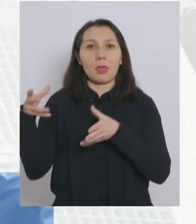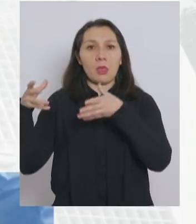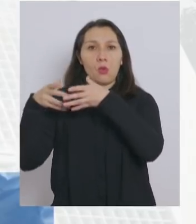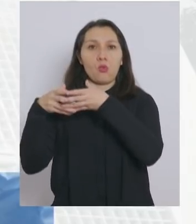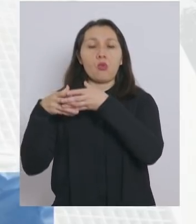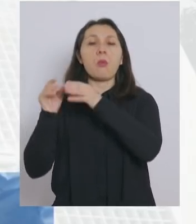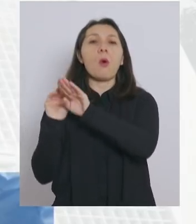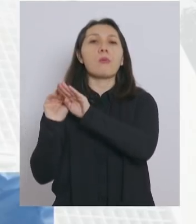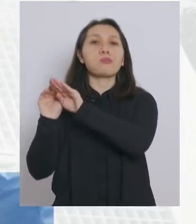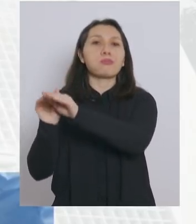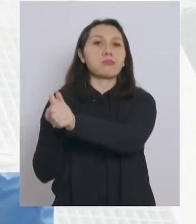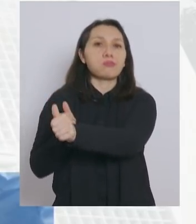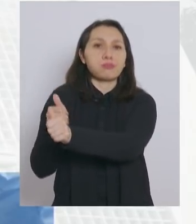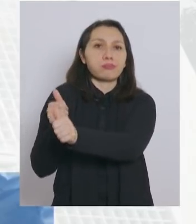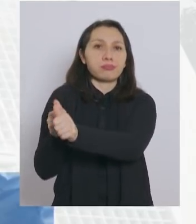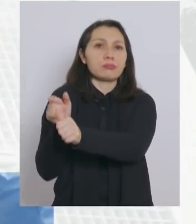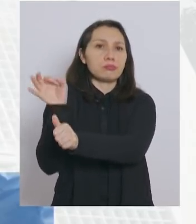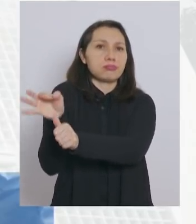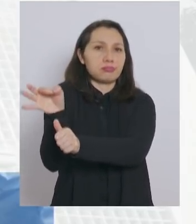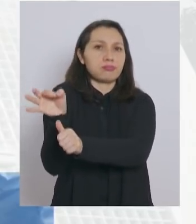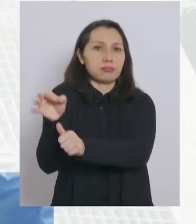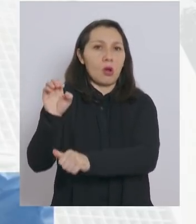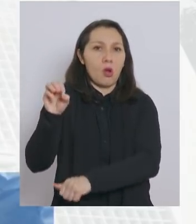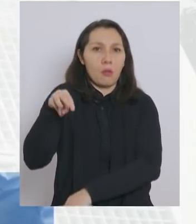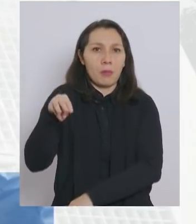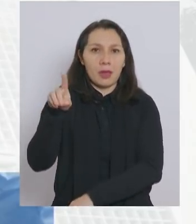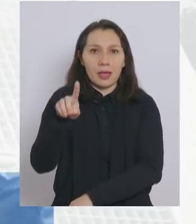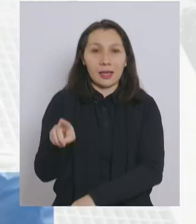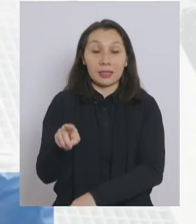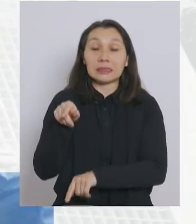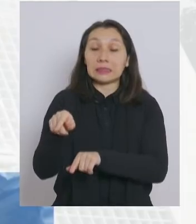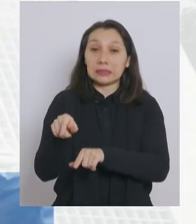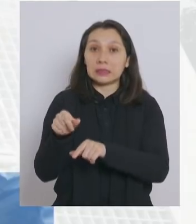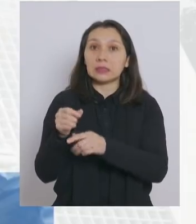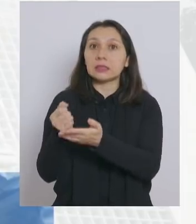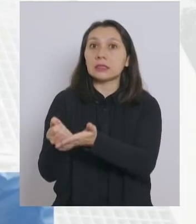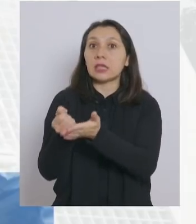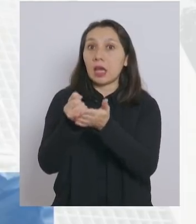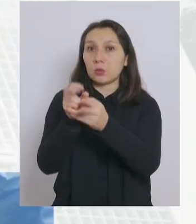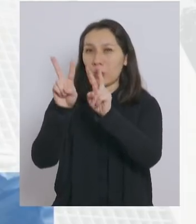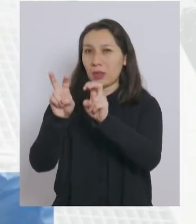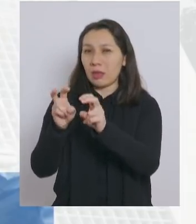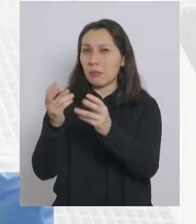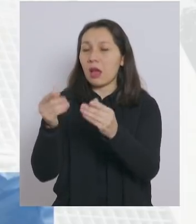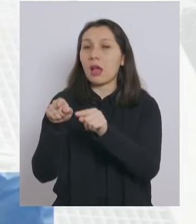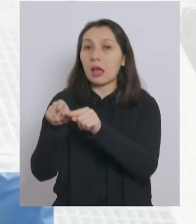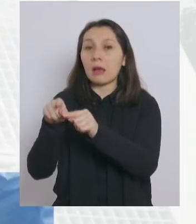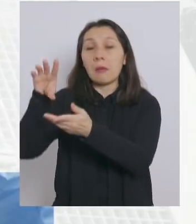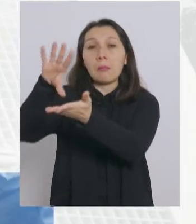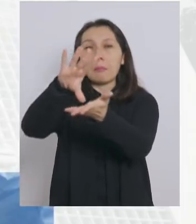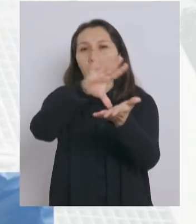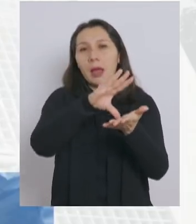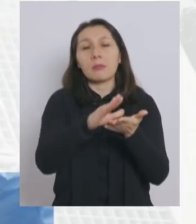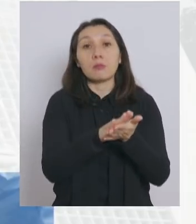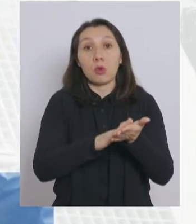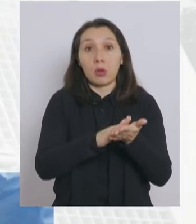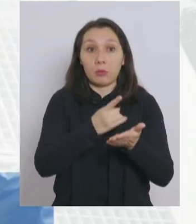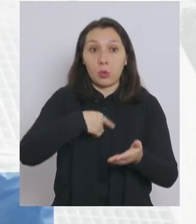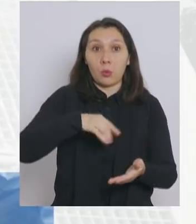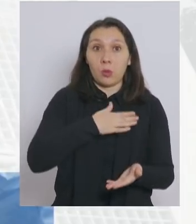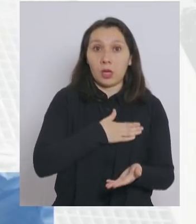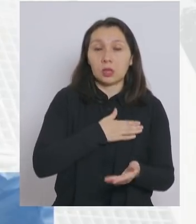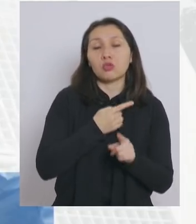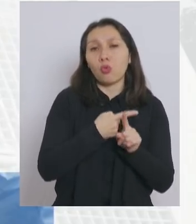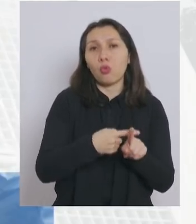asesora a la OMS. Entonces, este mecanismo ha contribuido a que países como los nuestros